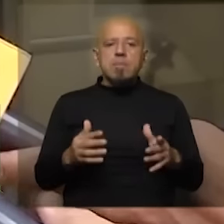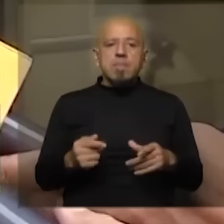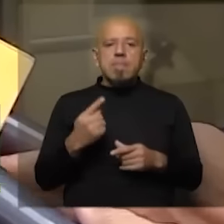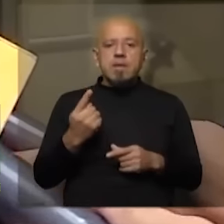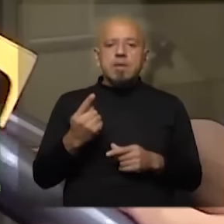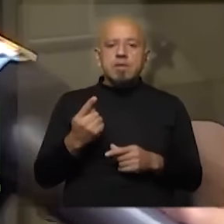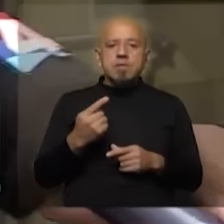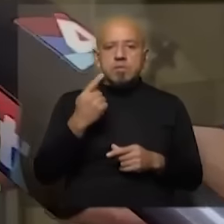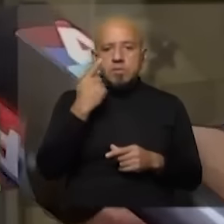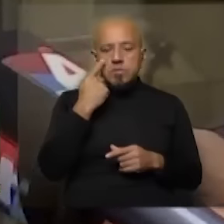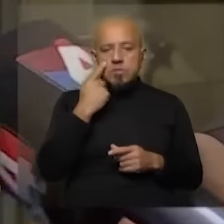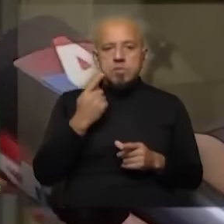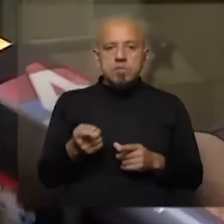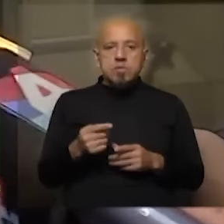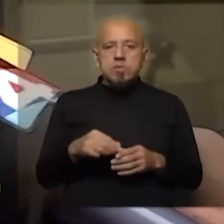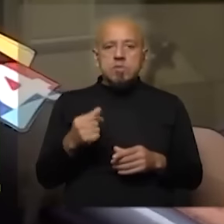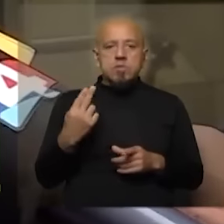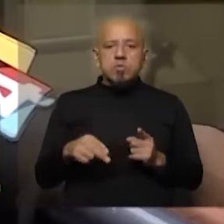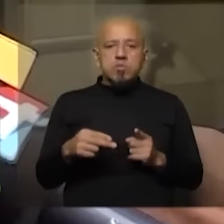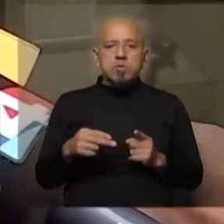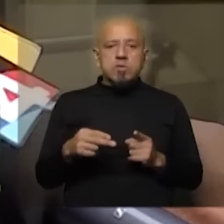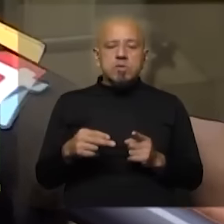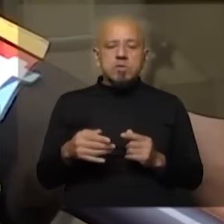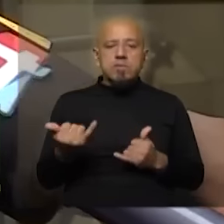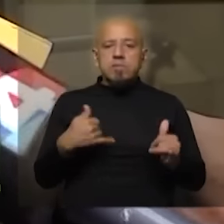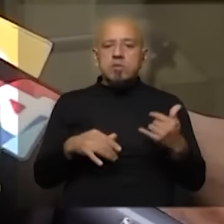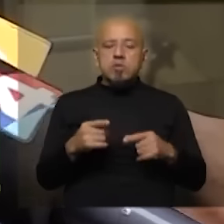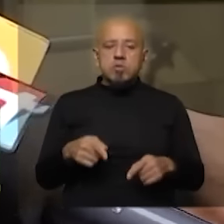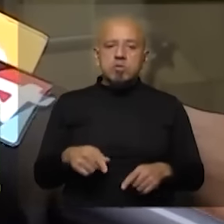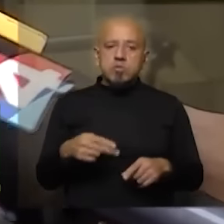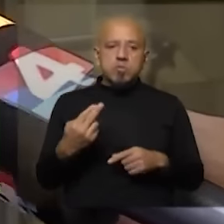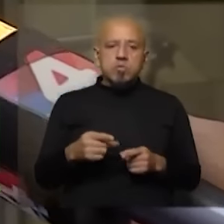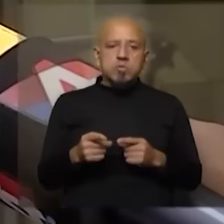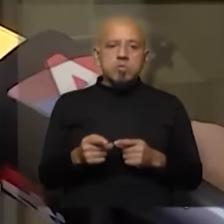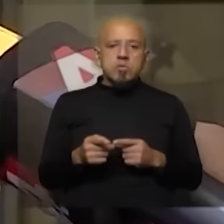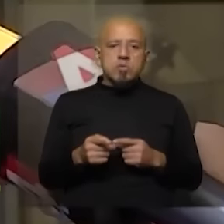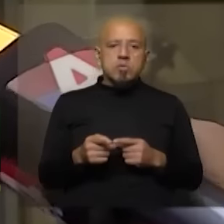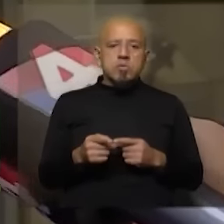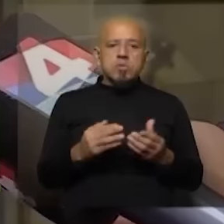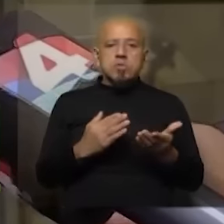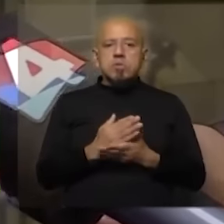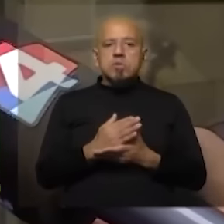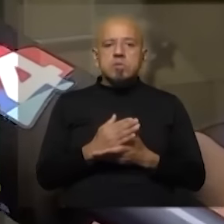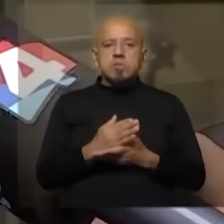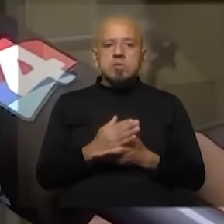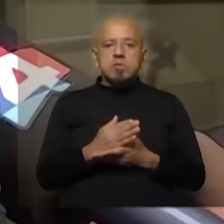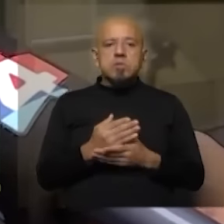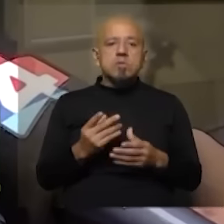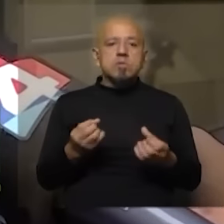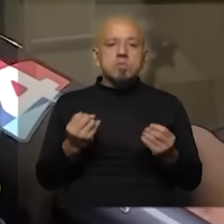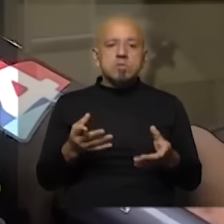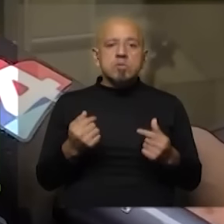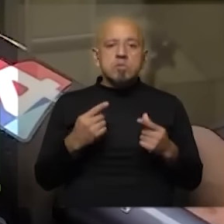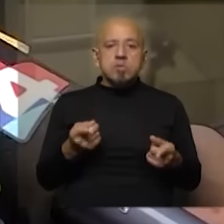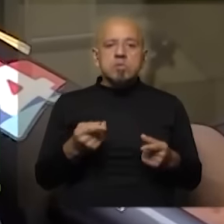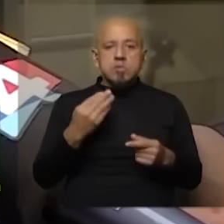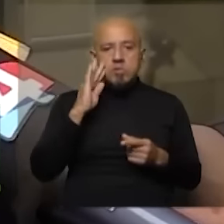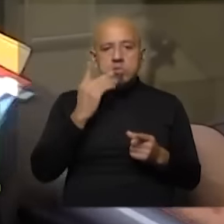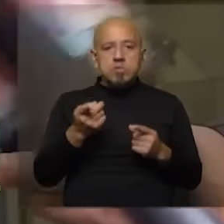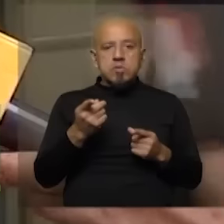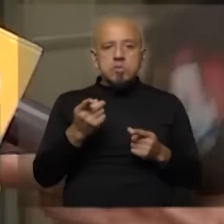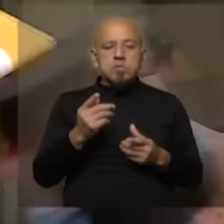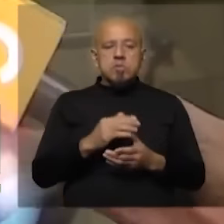prueba de que nunca recibió esa información. Y siempre se dieron en el contexto de otras charlas que tenía, porque yo tenía un conocimiento de la campaña